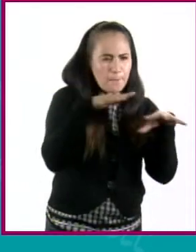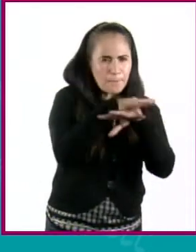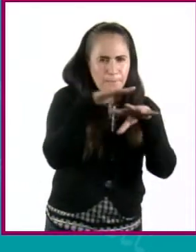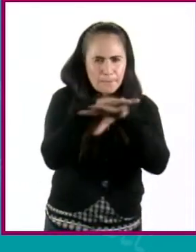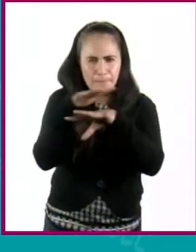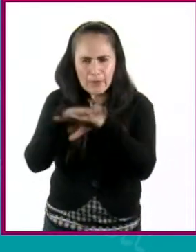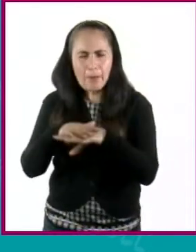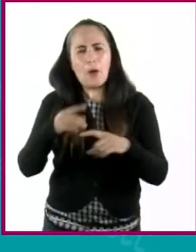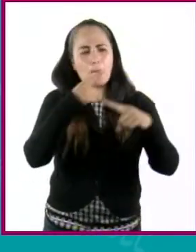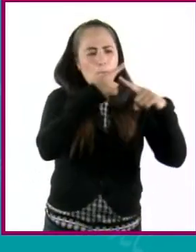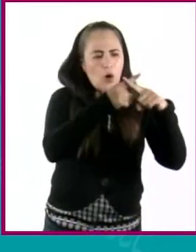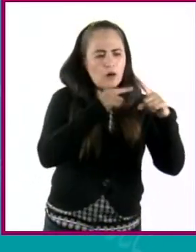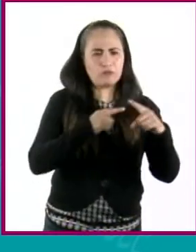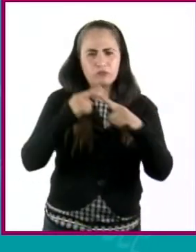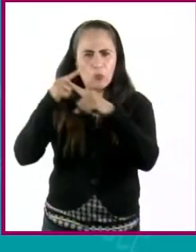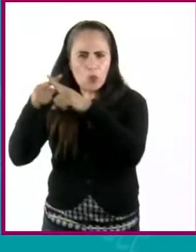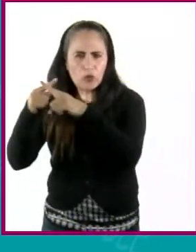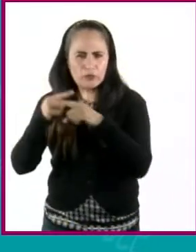multiplicaciones correspondientes.